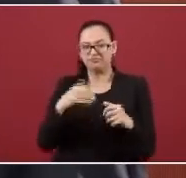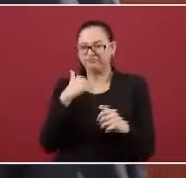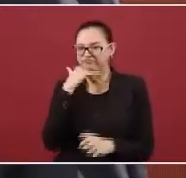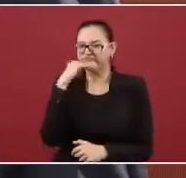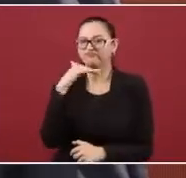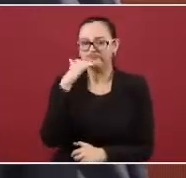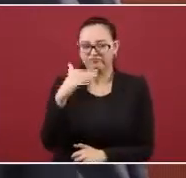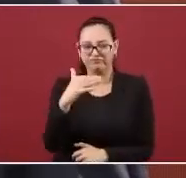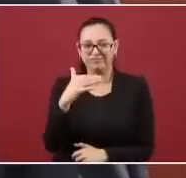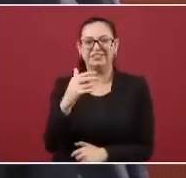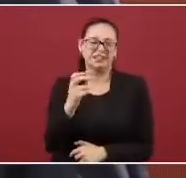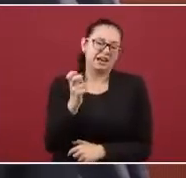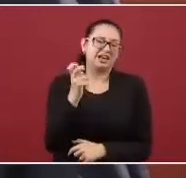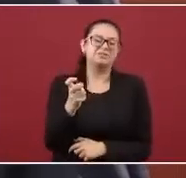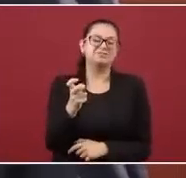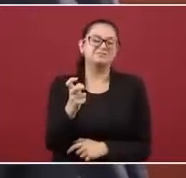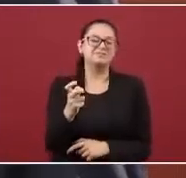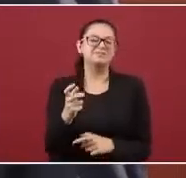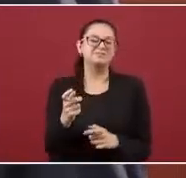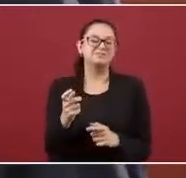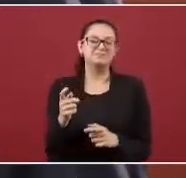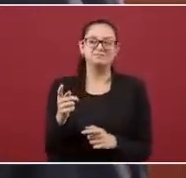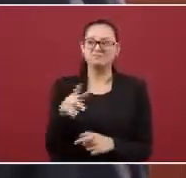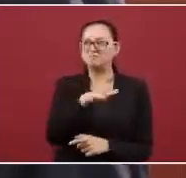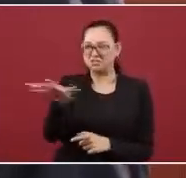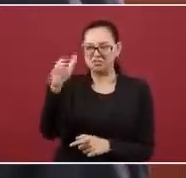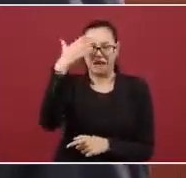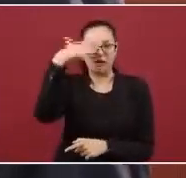Es como un lugar común la frase,